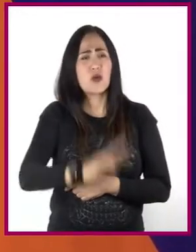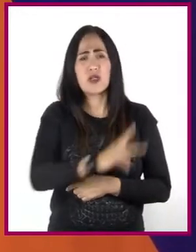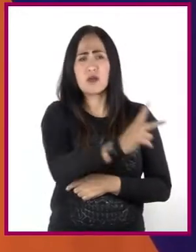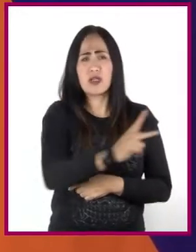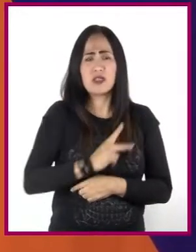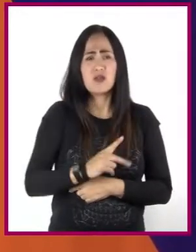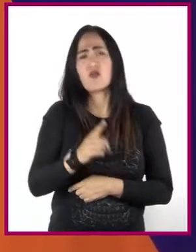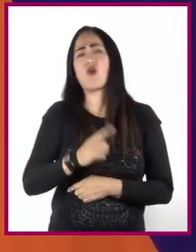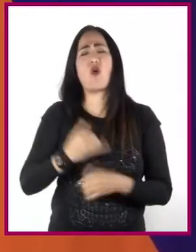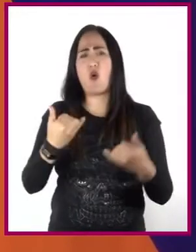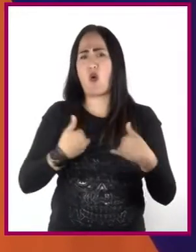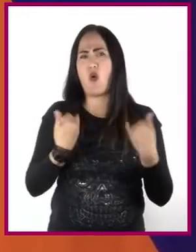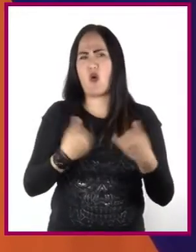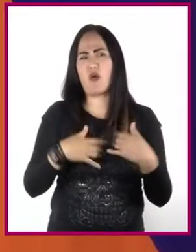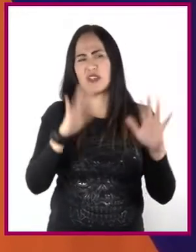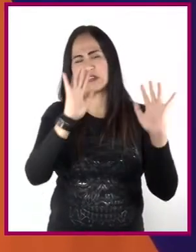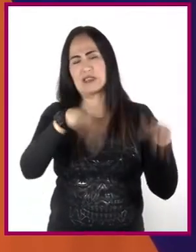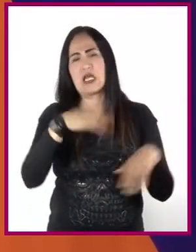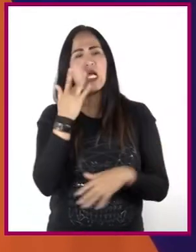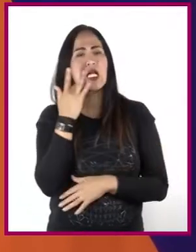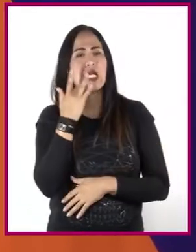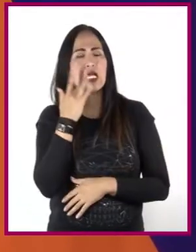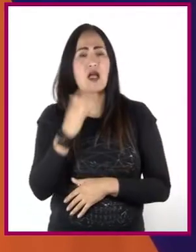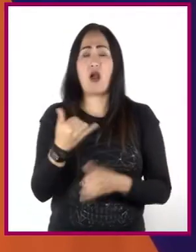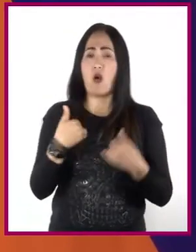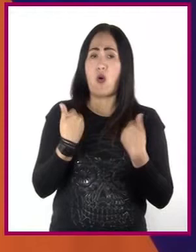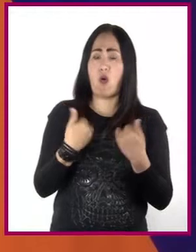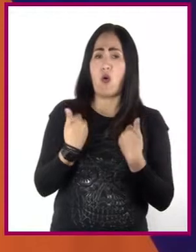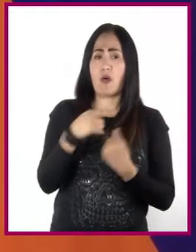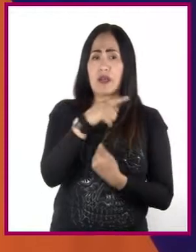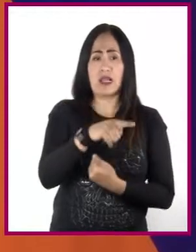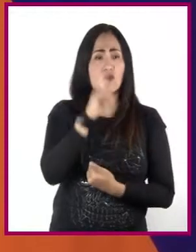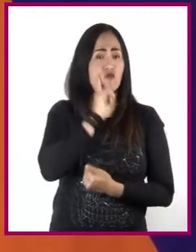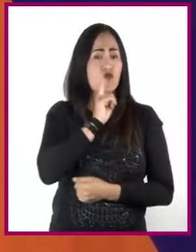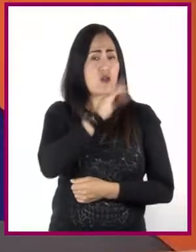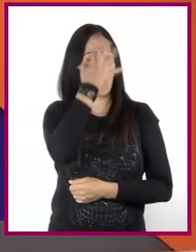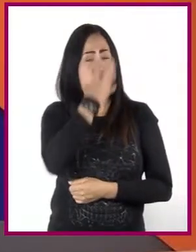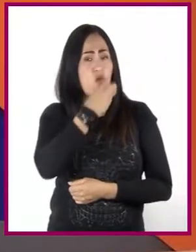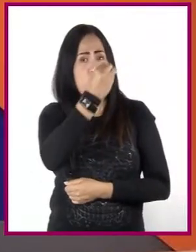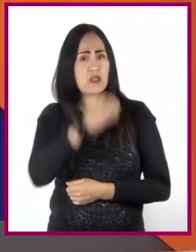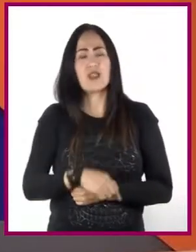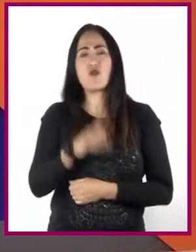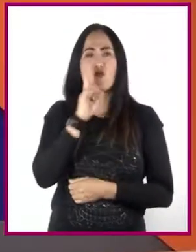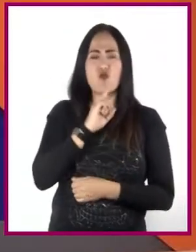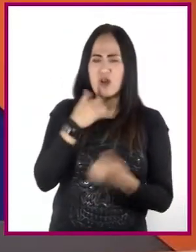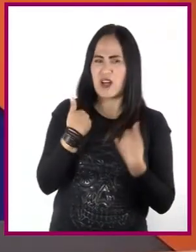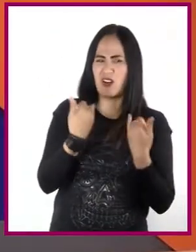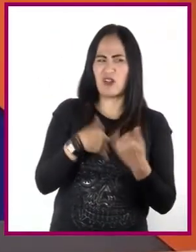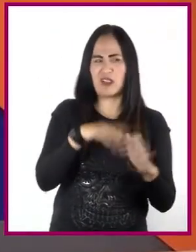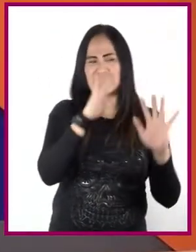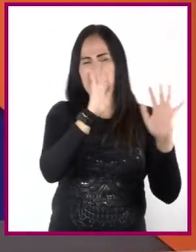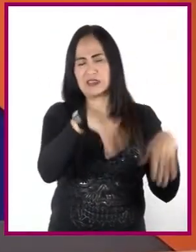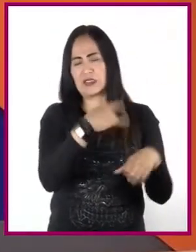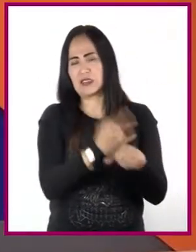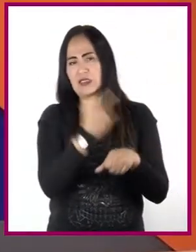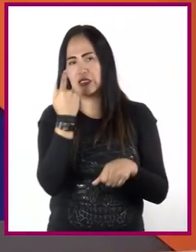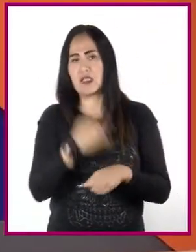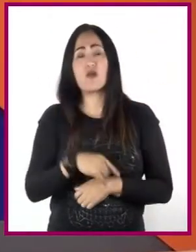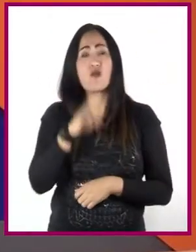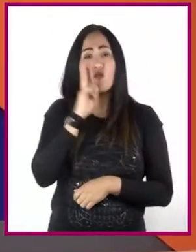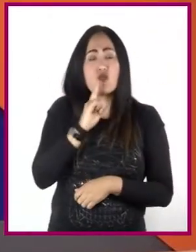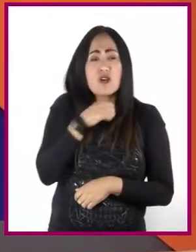Un muchacho, qué adornada. Un joven, era muy bella. Una moza, desgraciada. Una